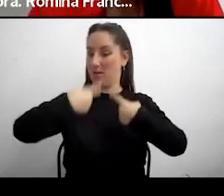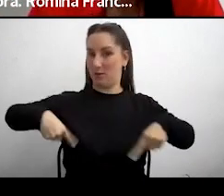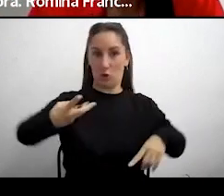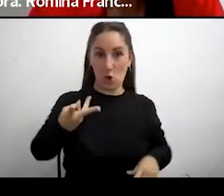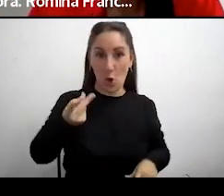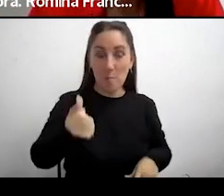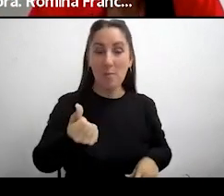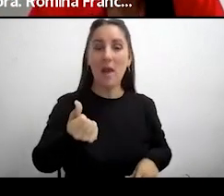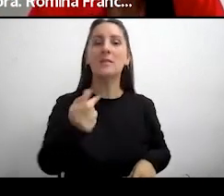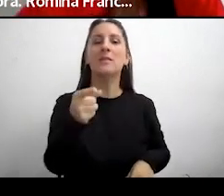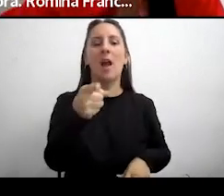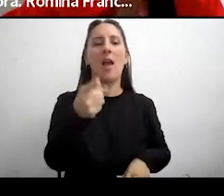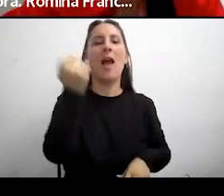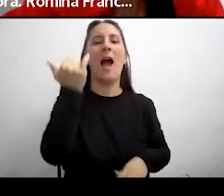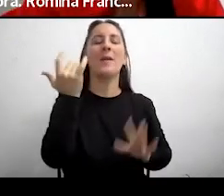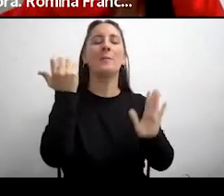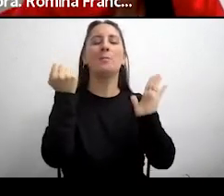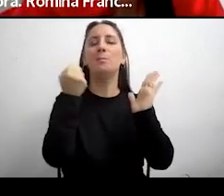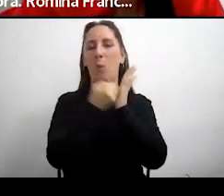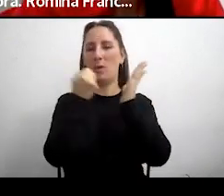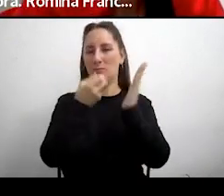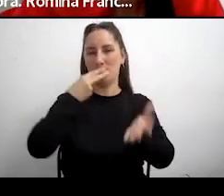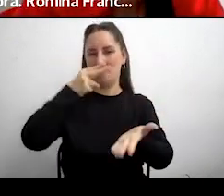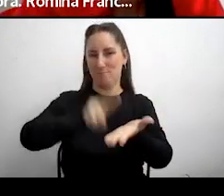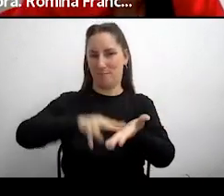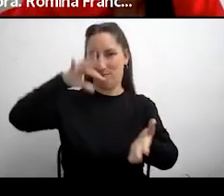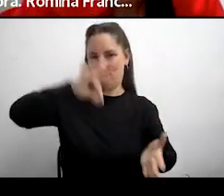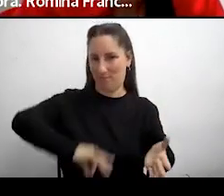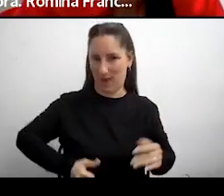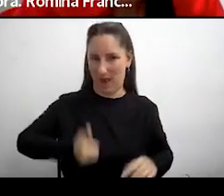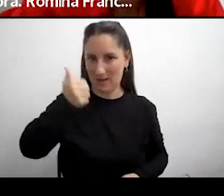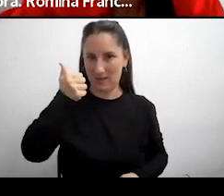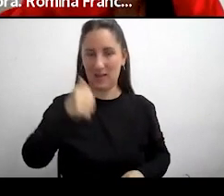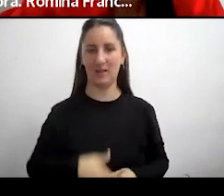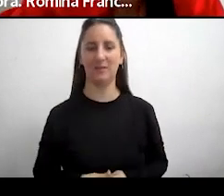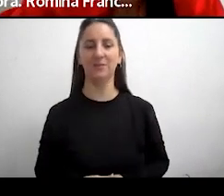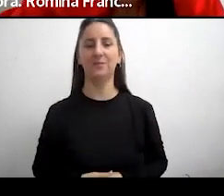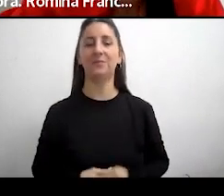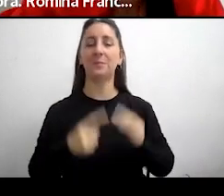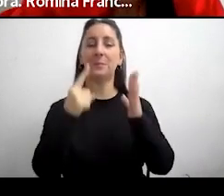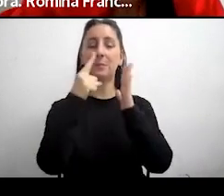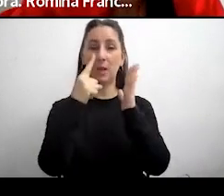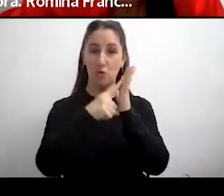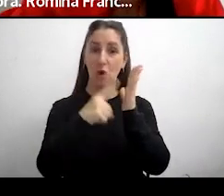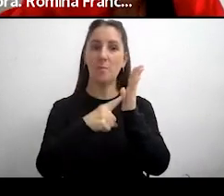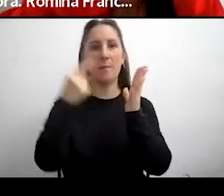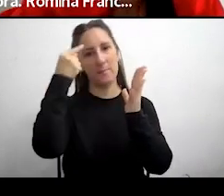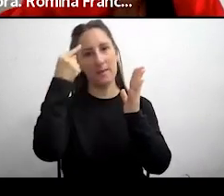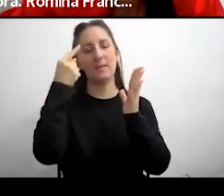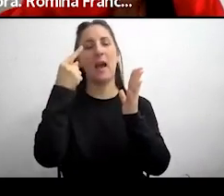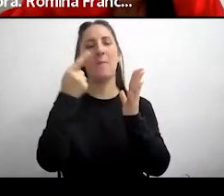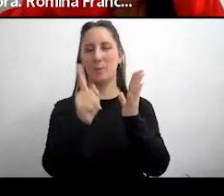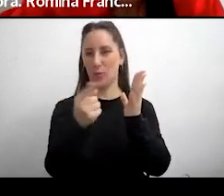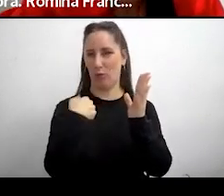como un impacto en el impuesto a las ganancias, la norma lo considera, como les mencionaba